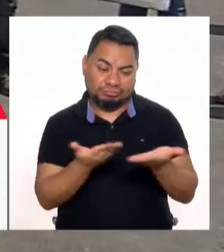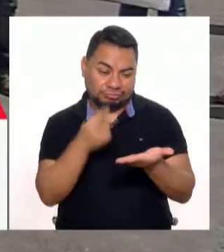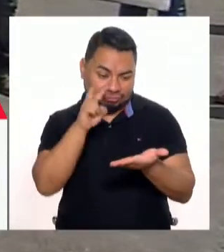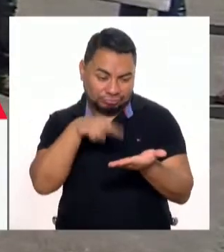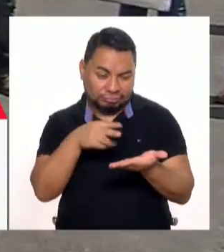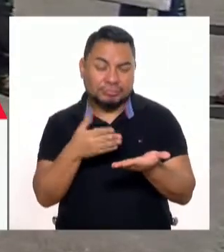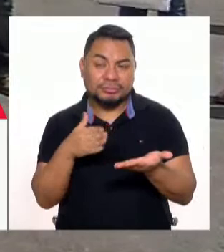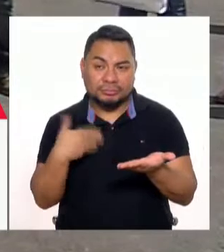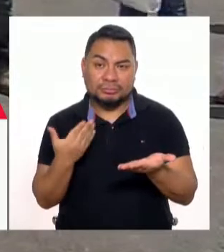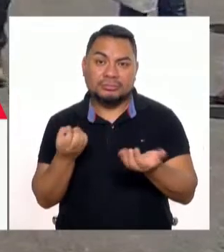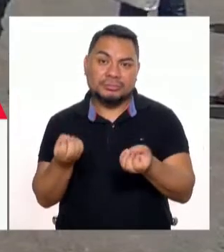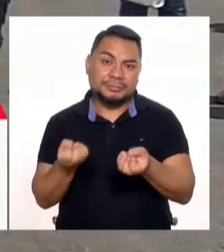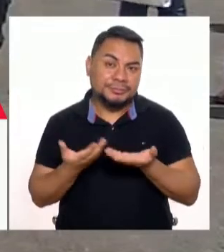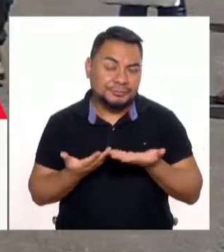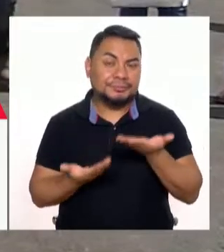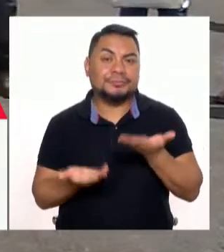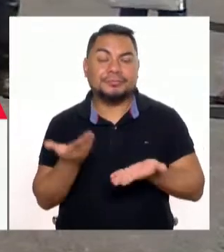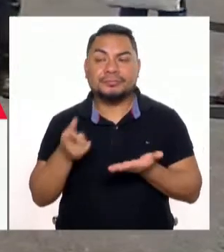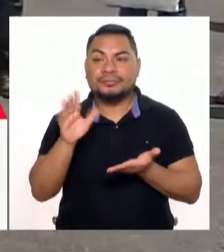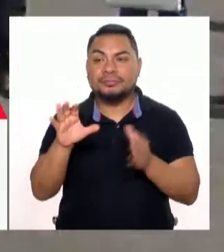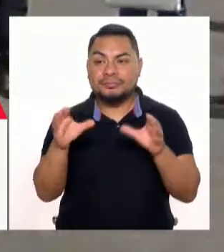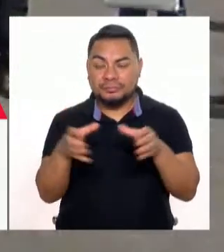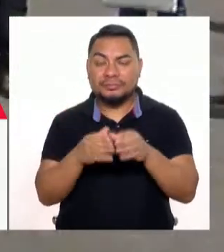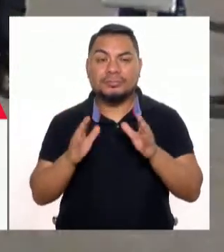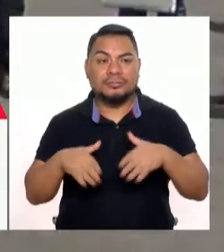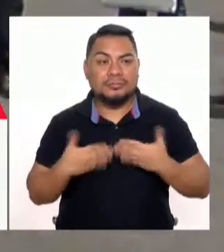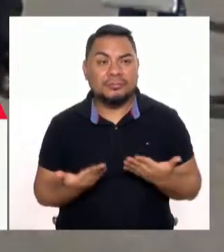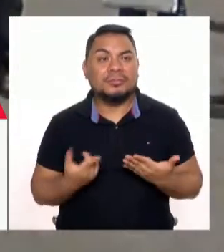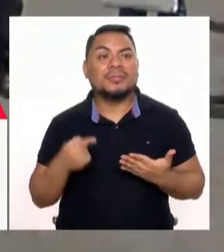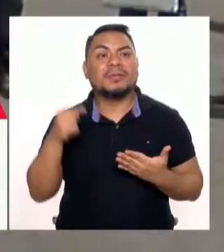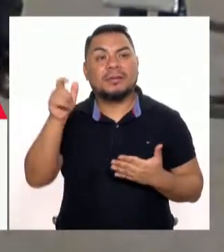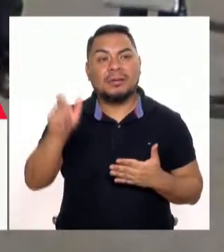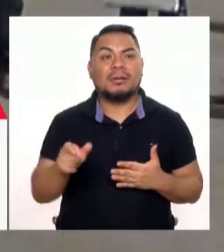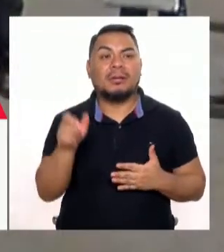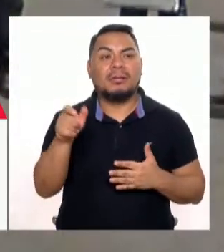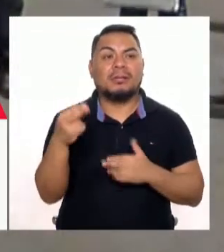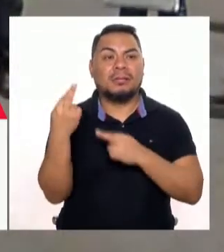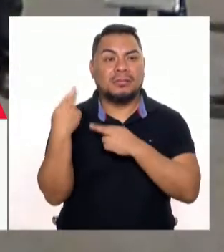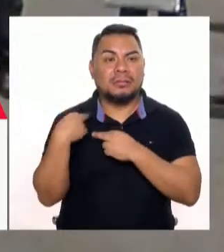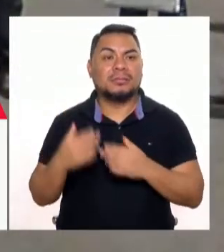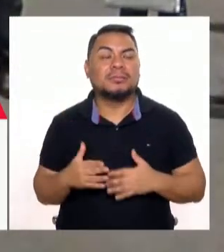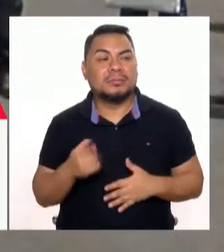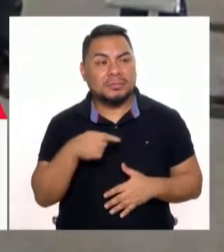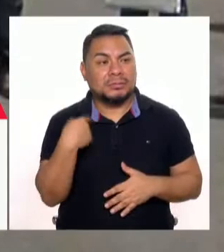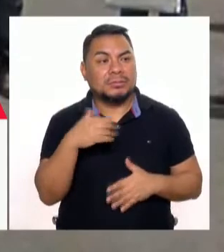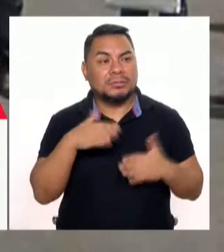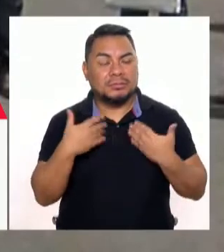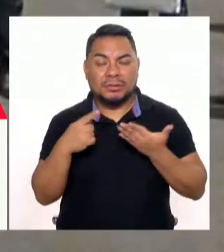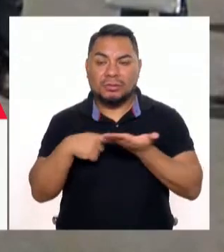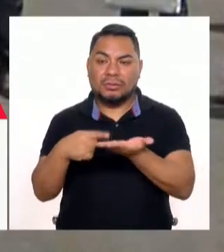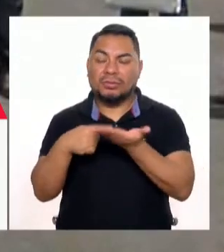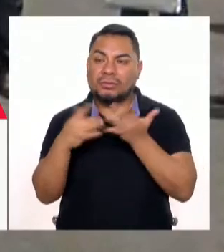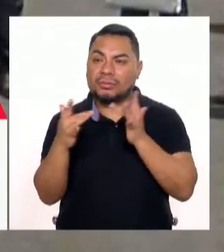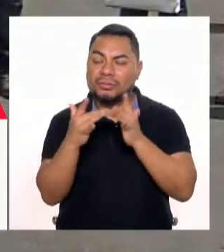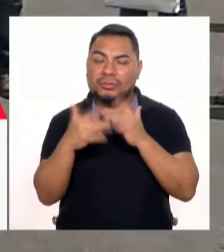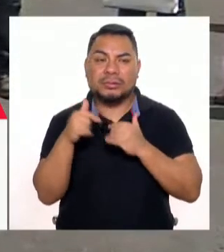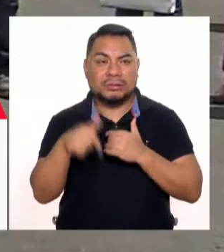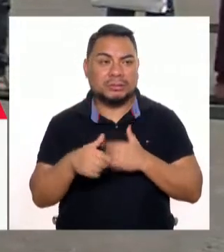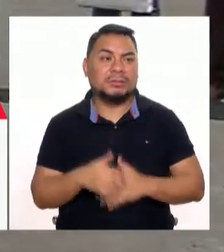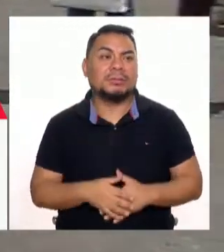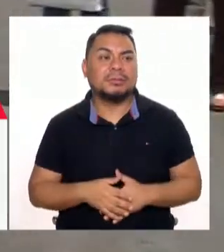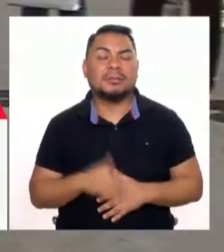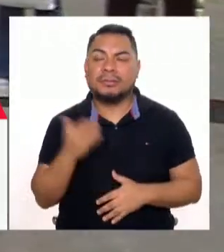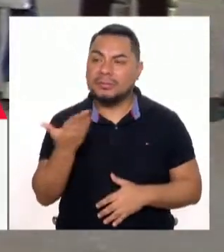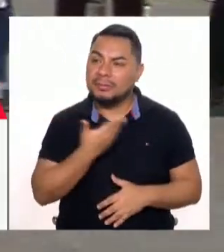puede acceder y de repente nos pone un personal para nosotros poder coordinar mediante esto